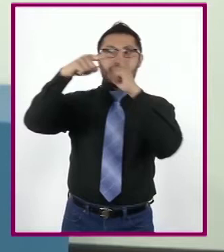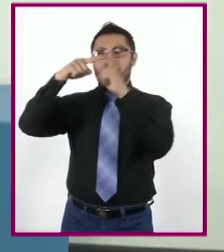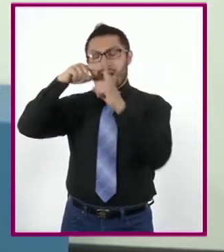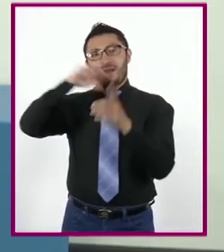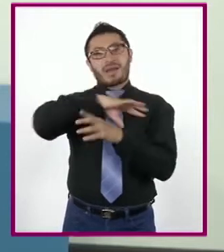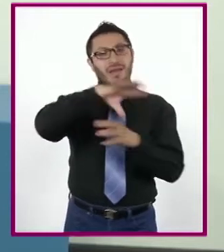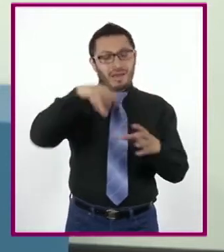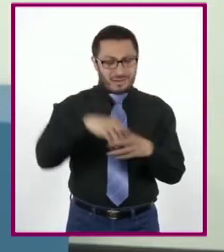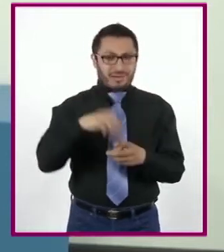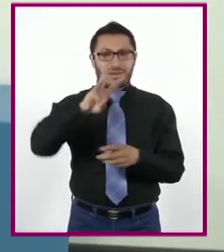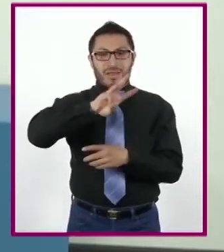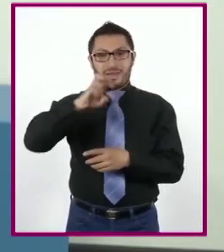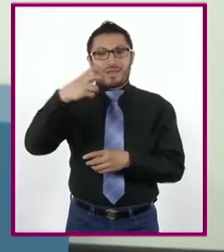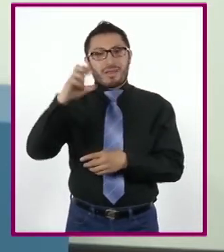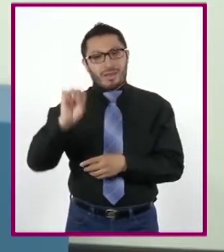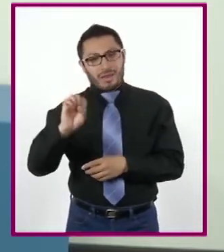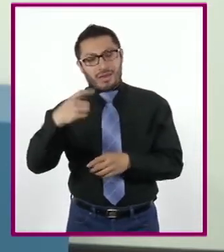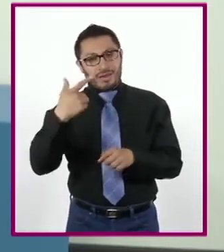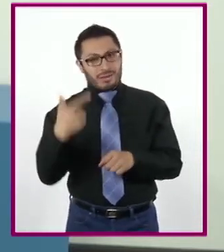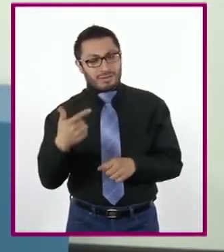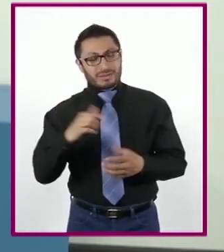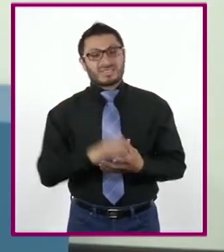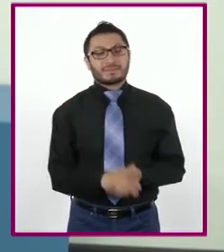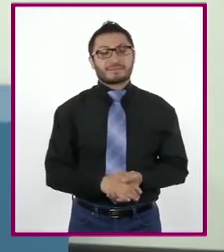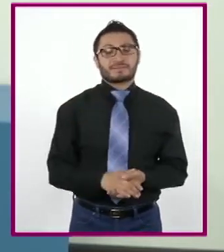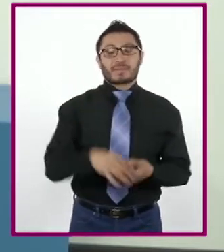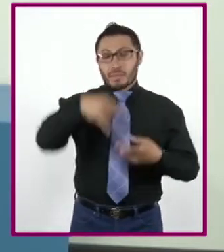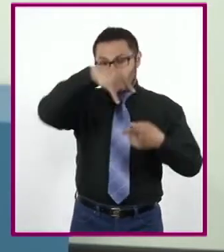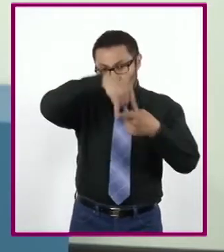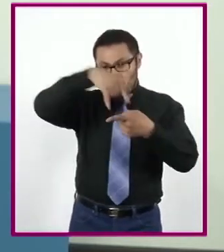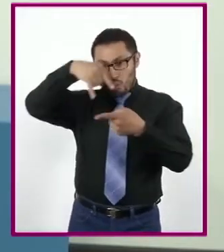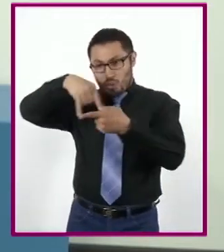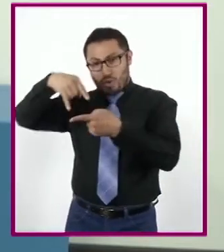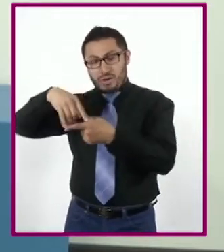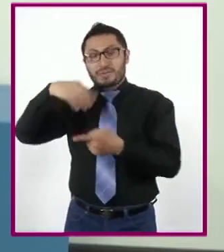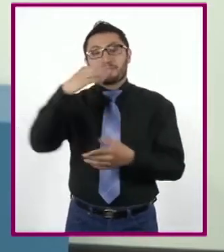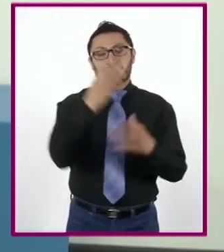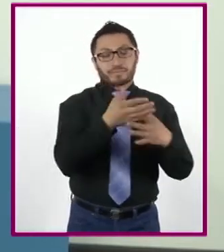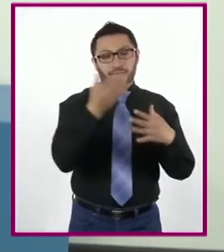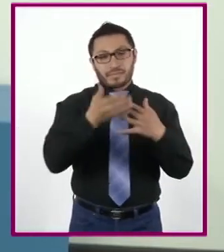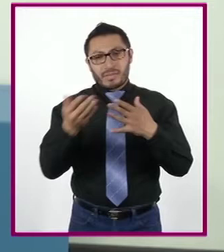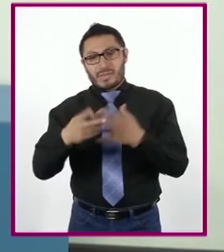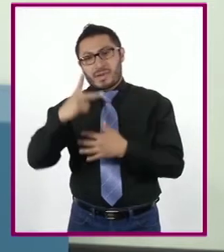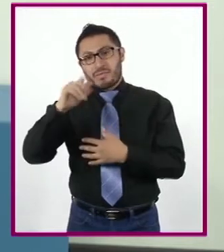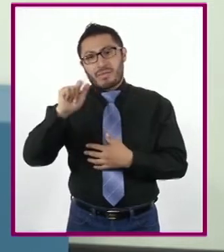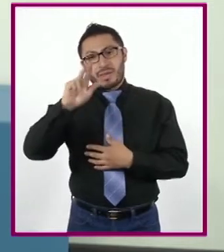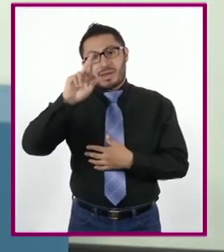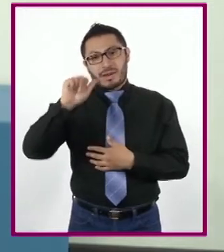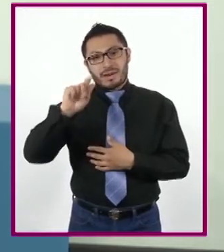grados. Los cuadriláteros se clasifican en paralelogramos,